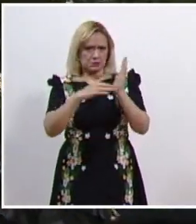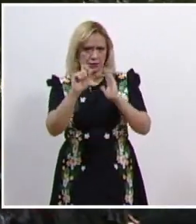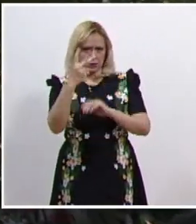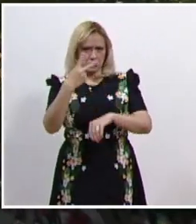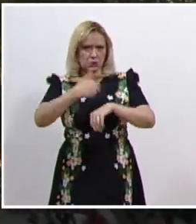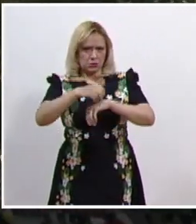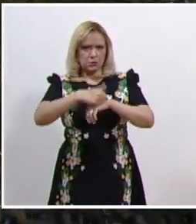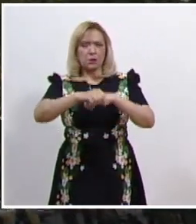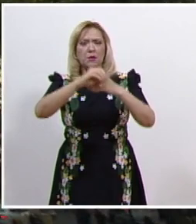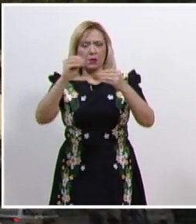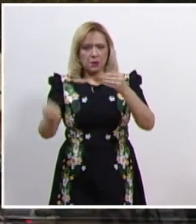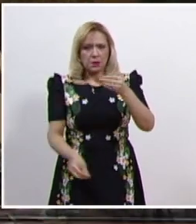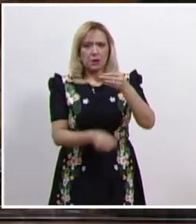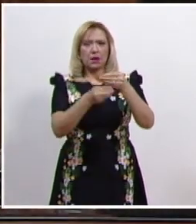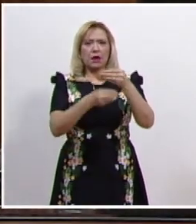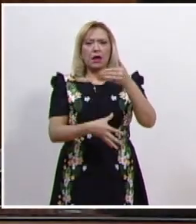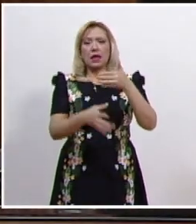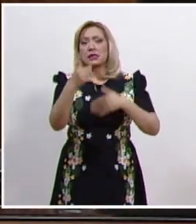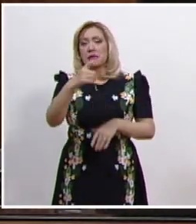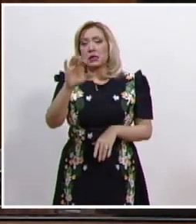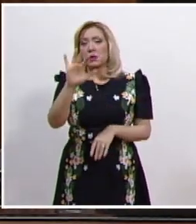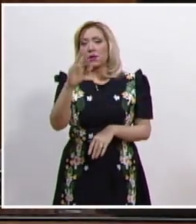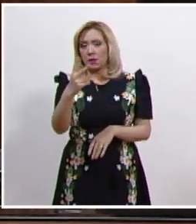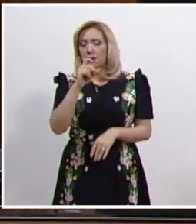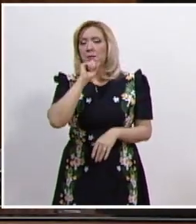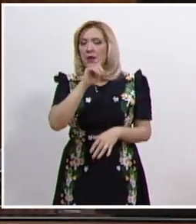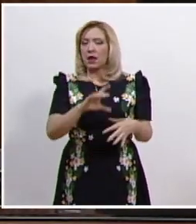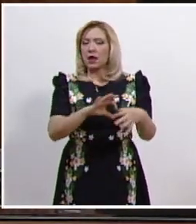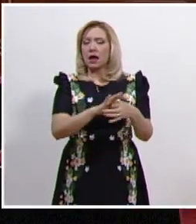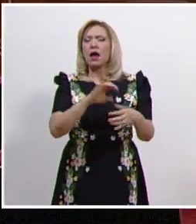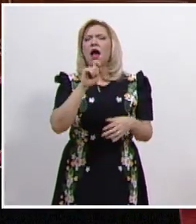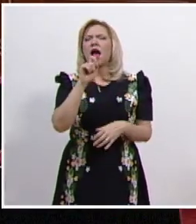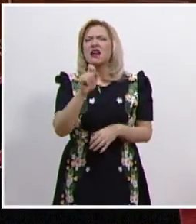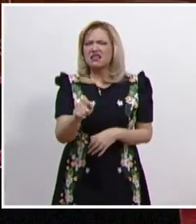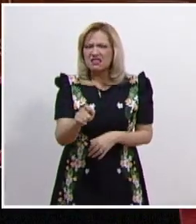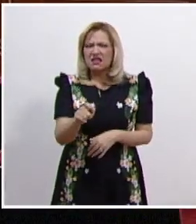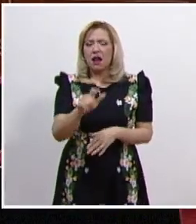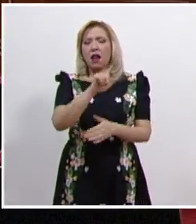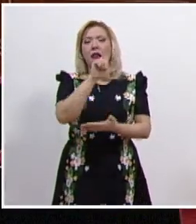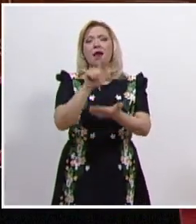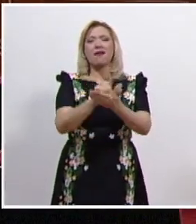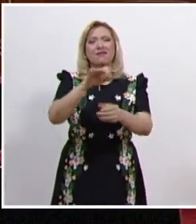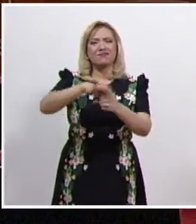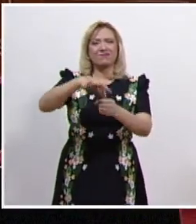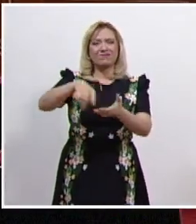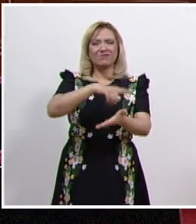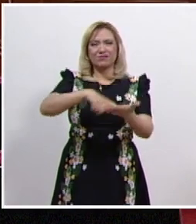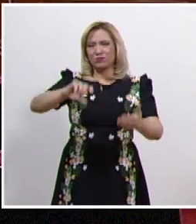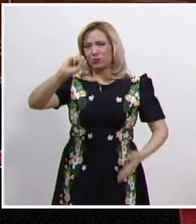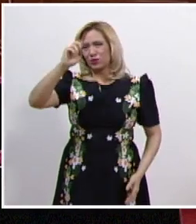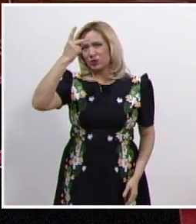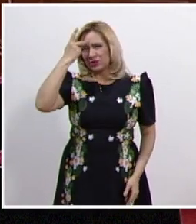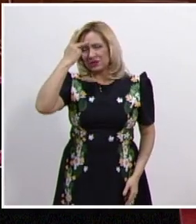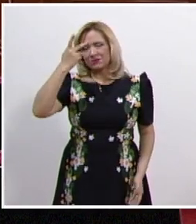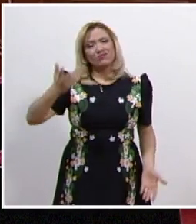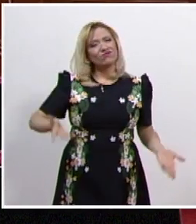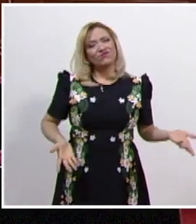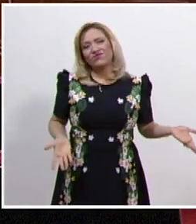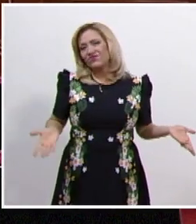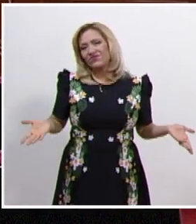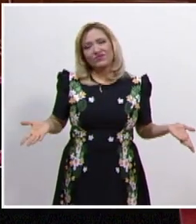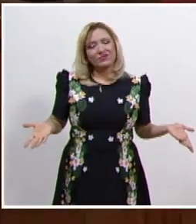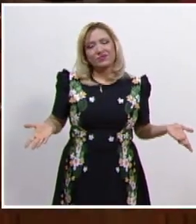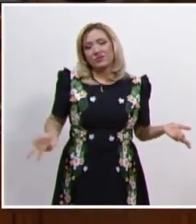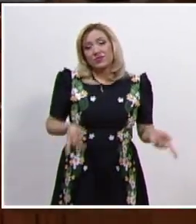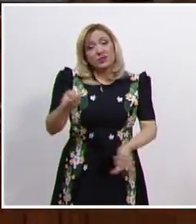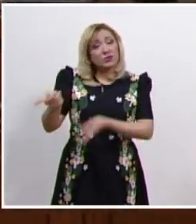141/2022 y su acumulada 152, en la que invalidó diversos preceptos de la Ley Electoral de San Luis Potosí por falta de consulta previa